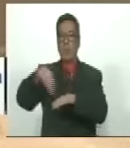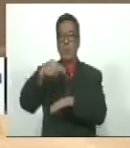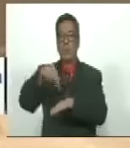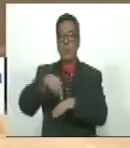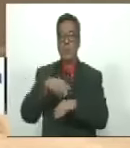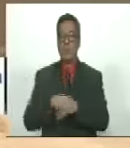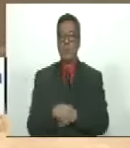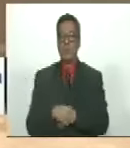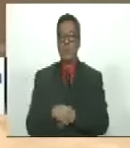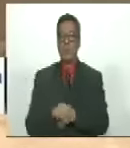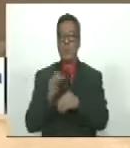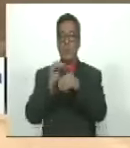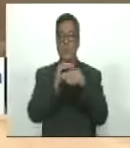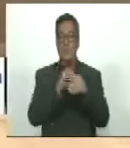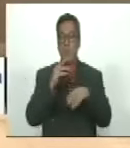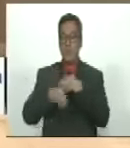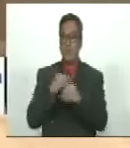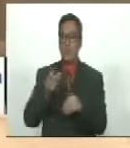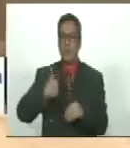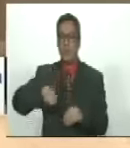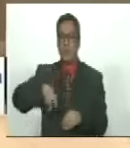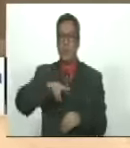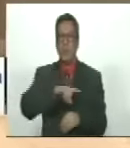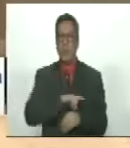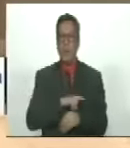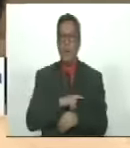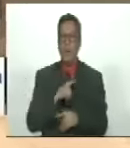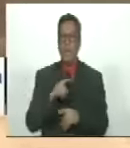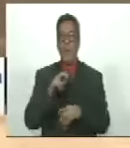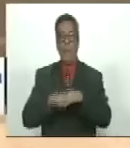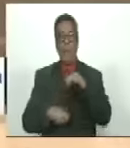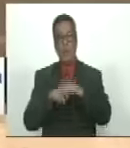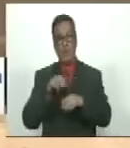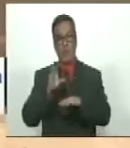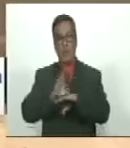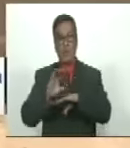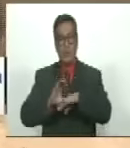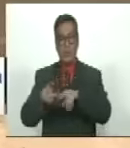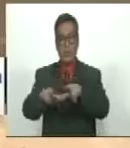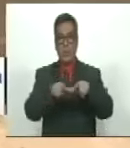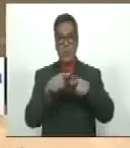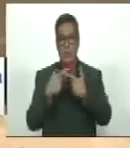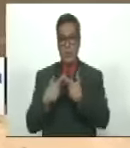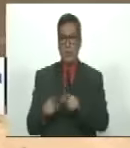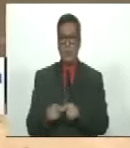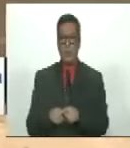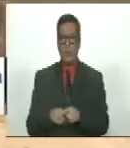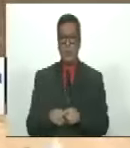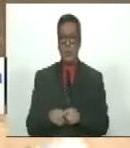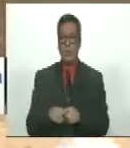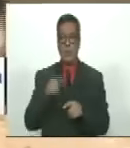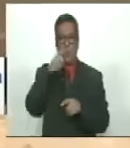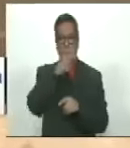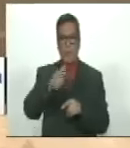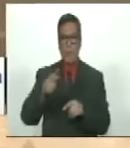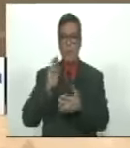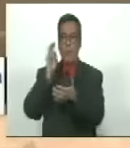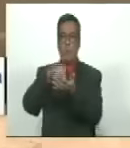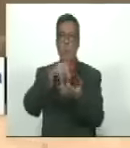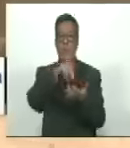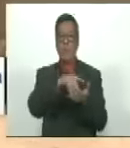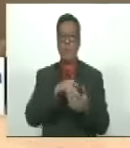Nacional. Es el llamado que hicimos nosotros para constituirnos como una legislación distinta, donde el pueblo